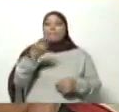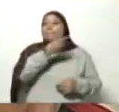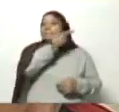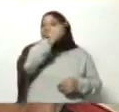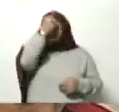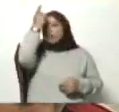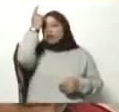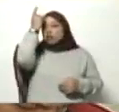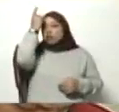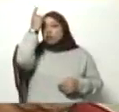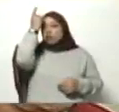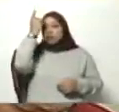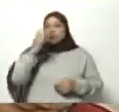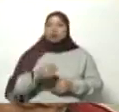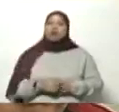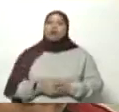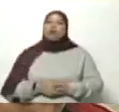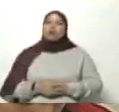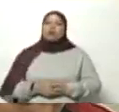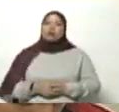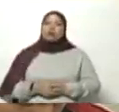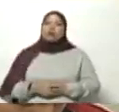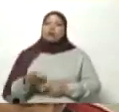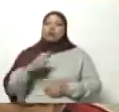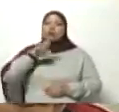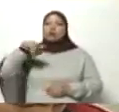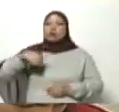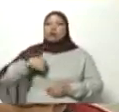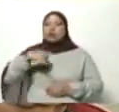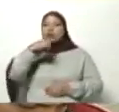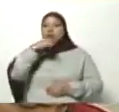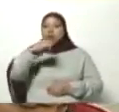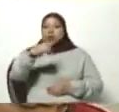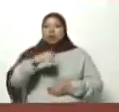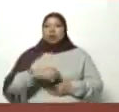vicepresidente de la Tolda Roja, junto a la dirección nacional del PSUV.